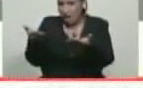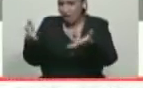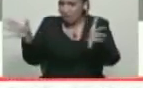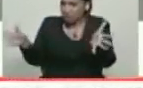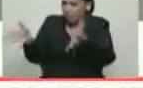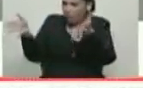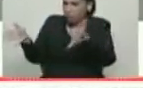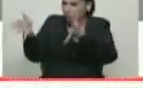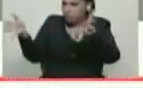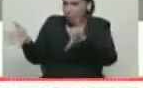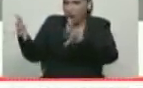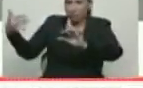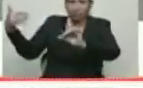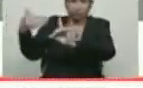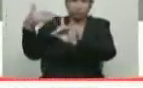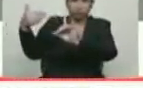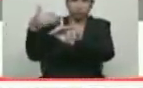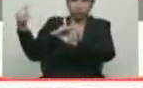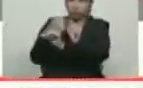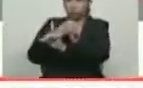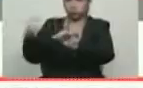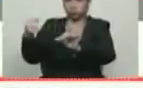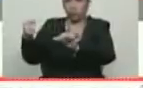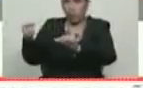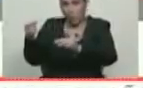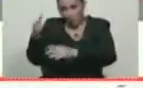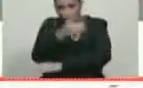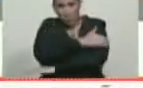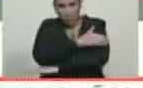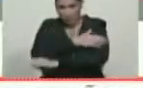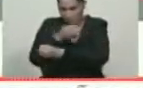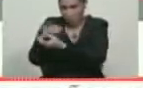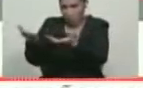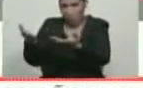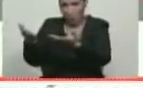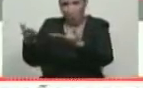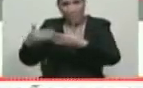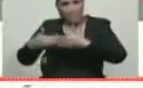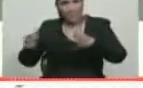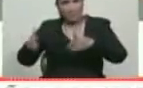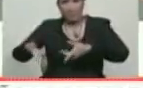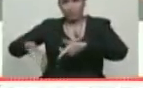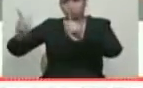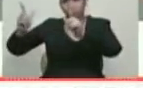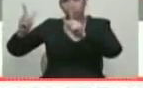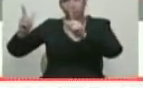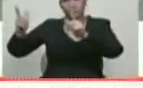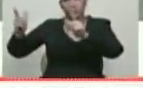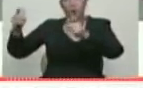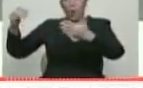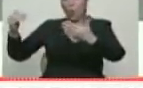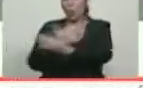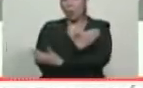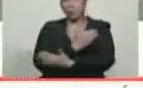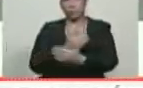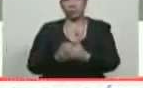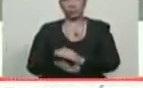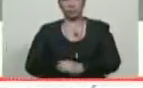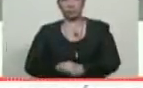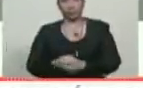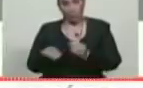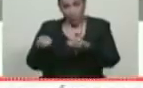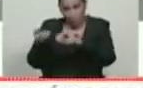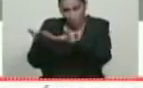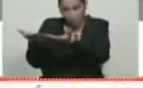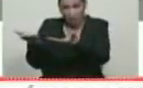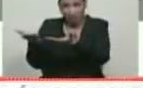hechos de violencia. Son ustedes los que han permitido y avalado golpes de Estado. Son